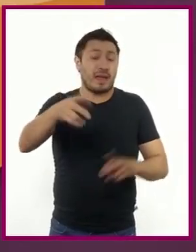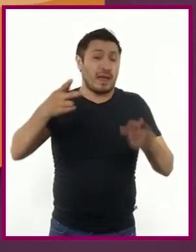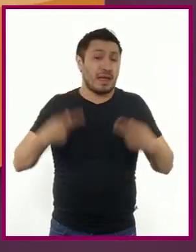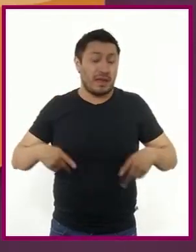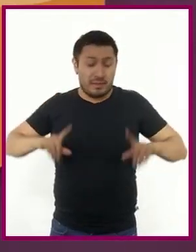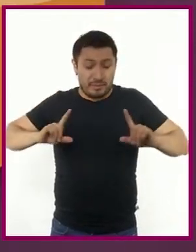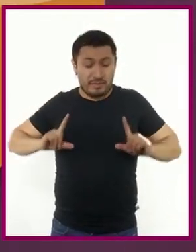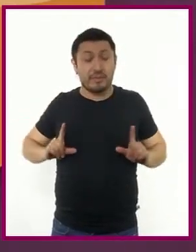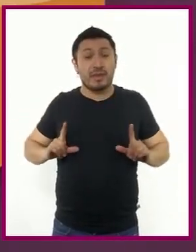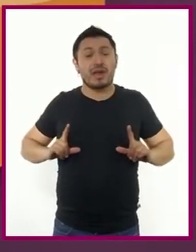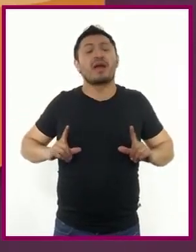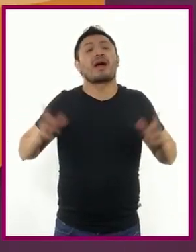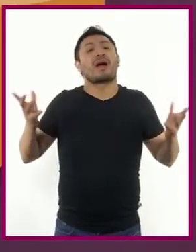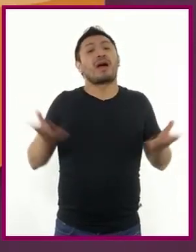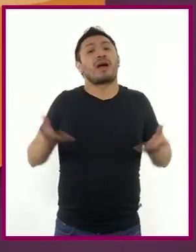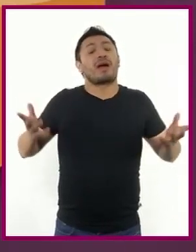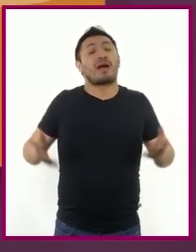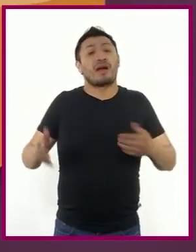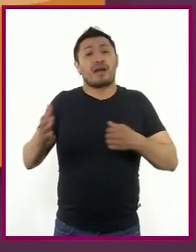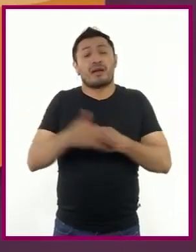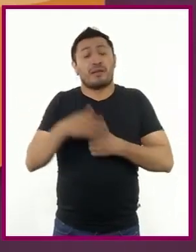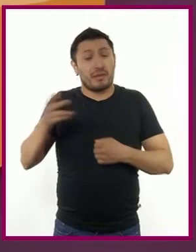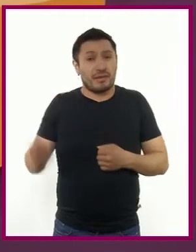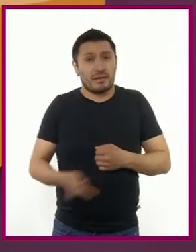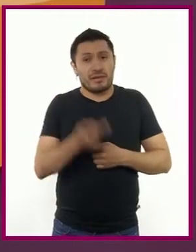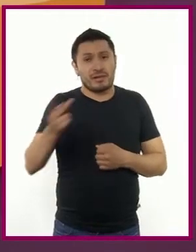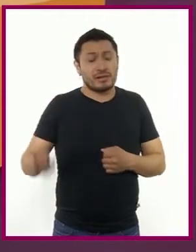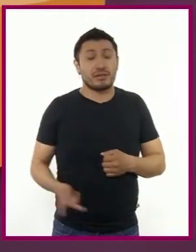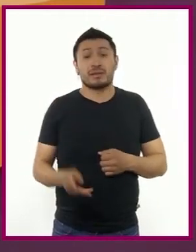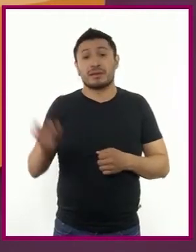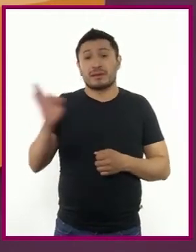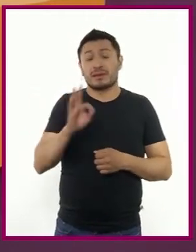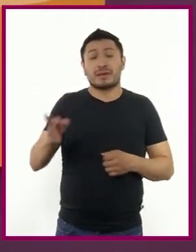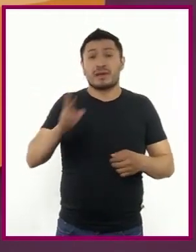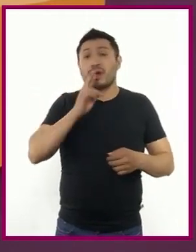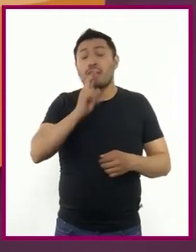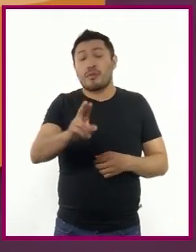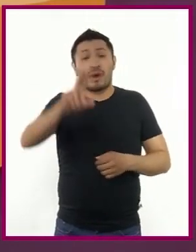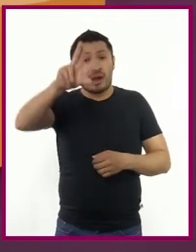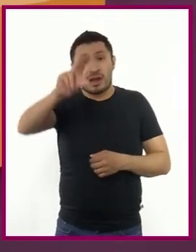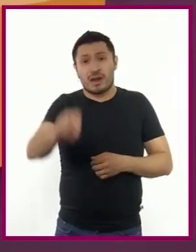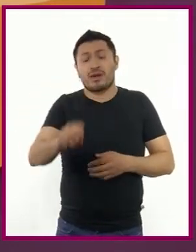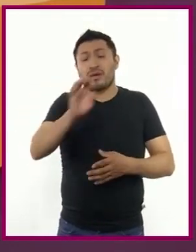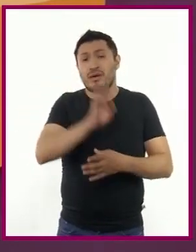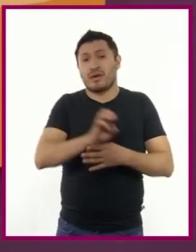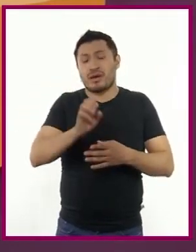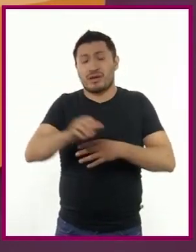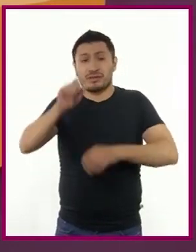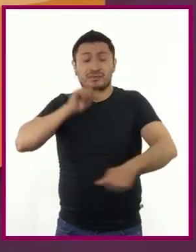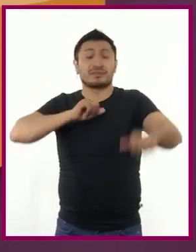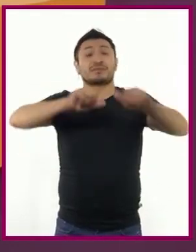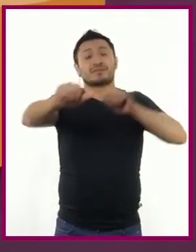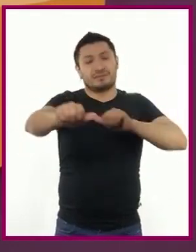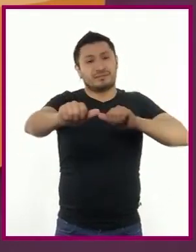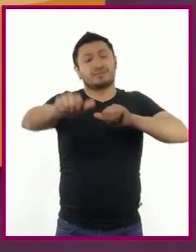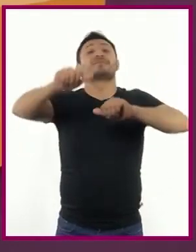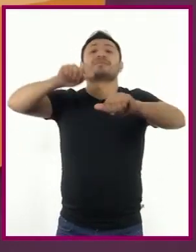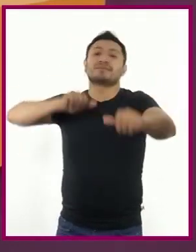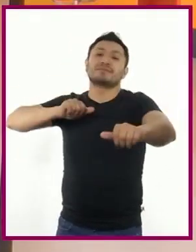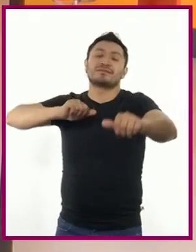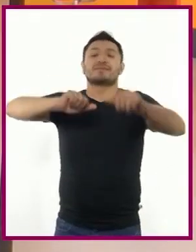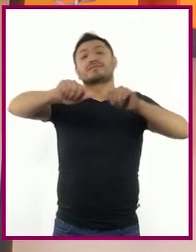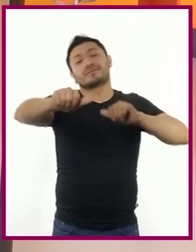la tarjeta formulará otra pregunta. Y si la respuesta es no, será el turno del compañero con quien se